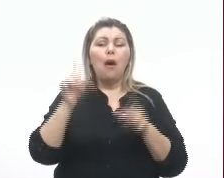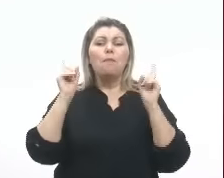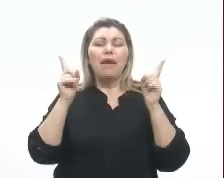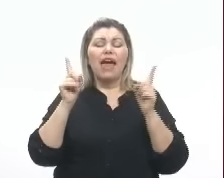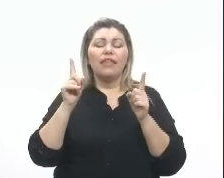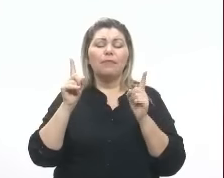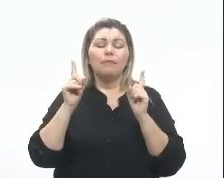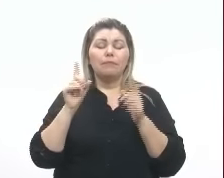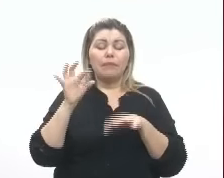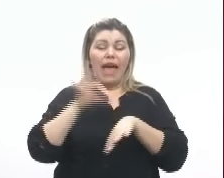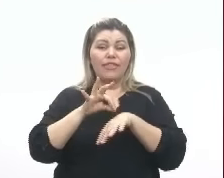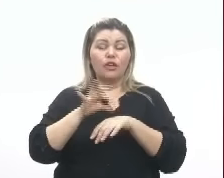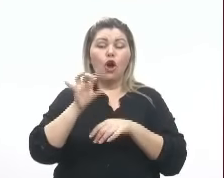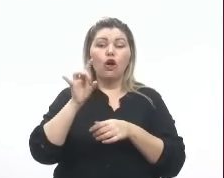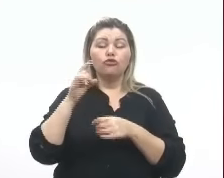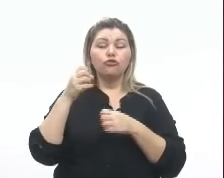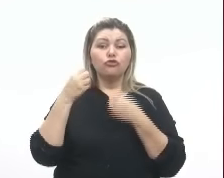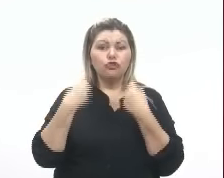Todo a la baja.